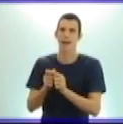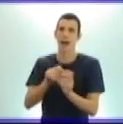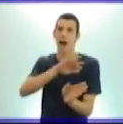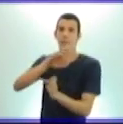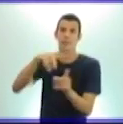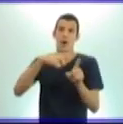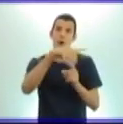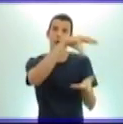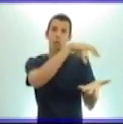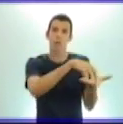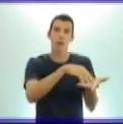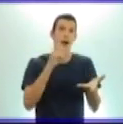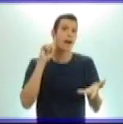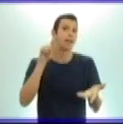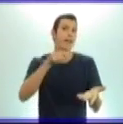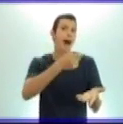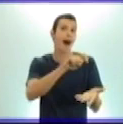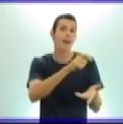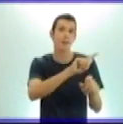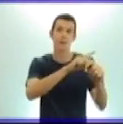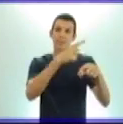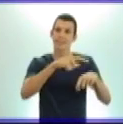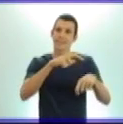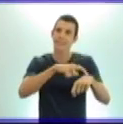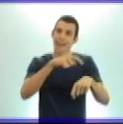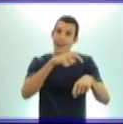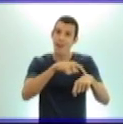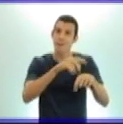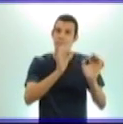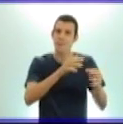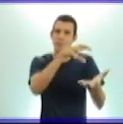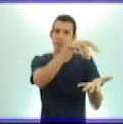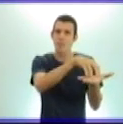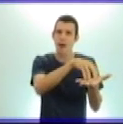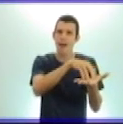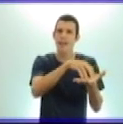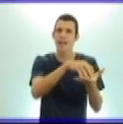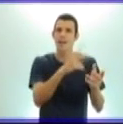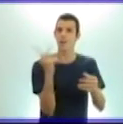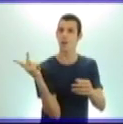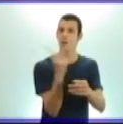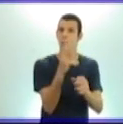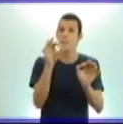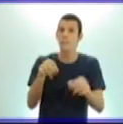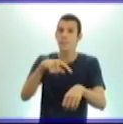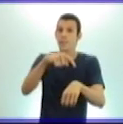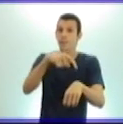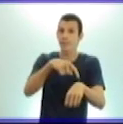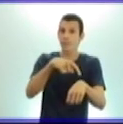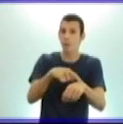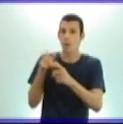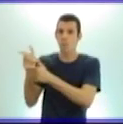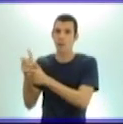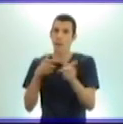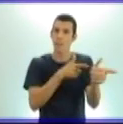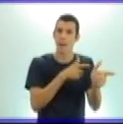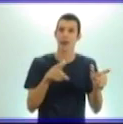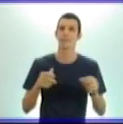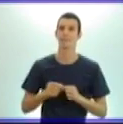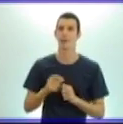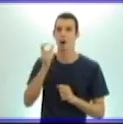1957. ¿Quién lo organizó? José Antonio Echeverría. Muy